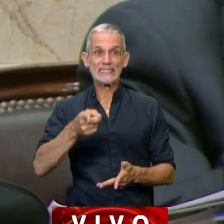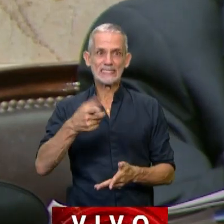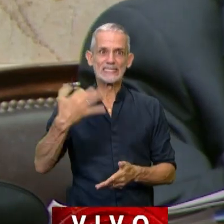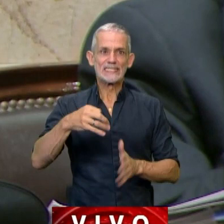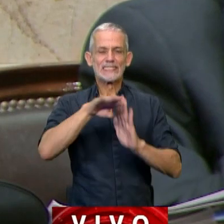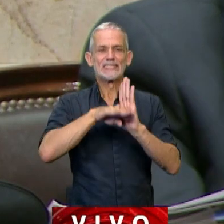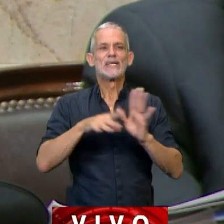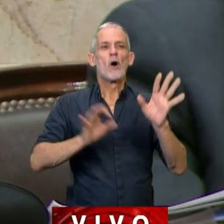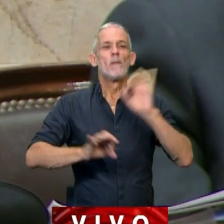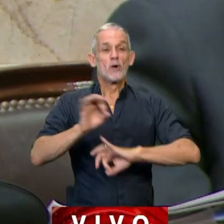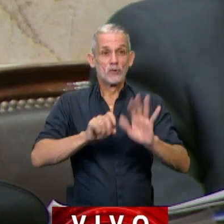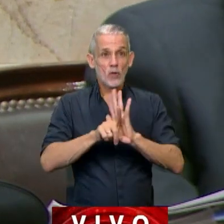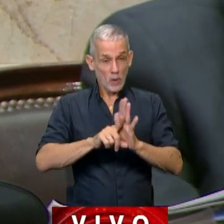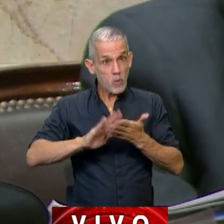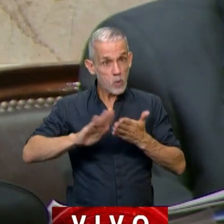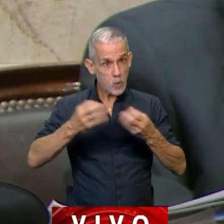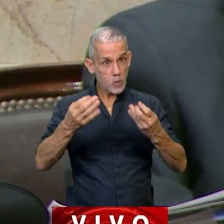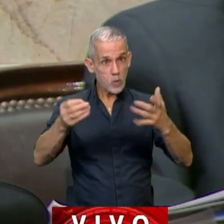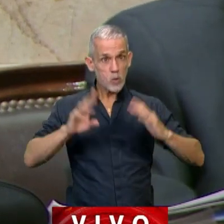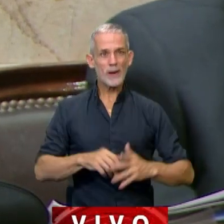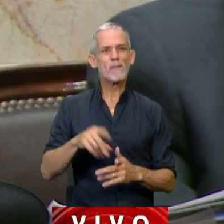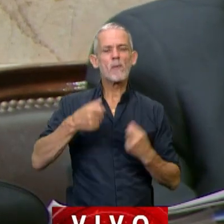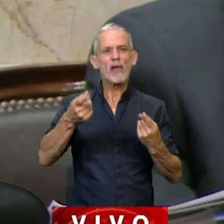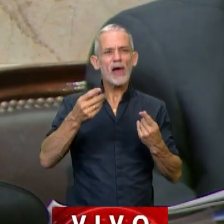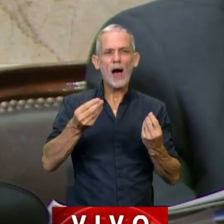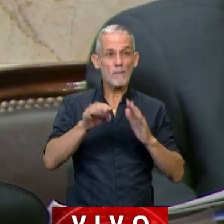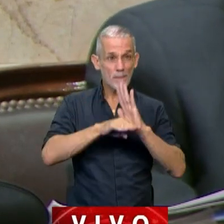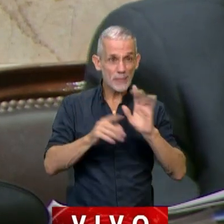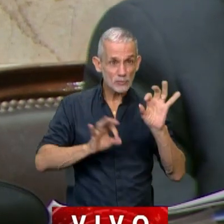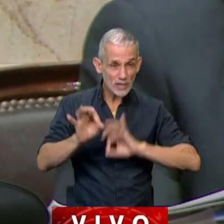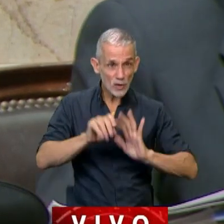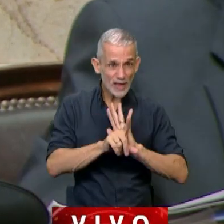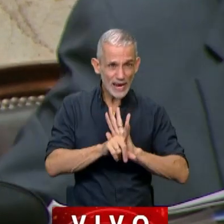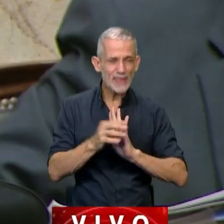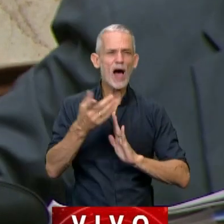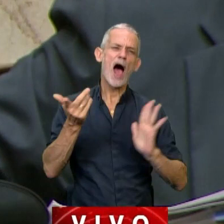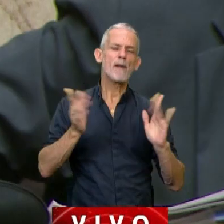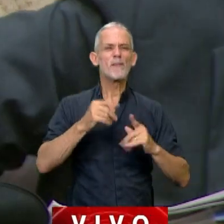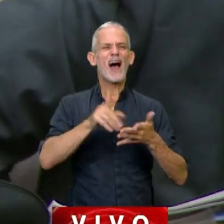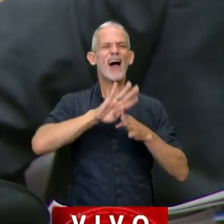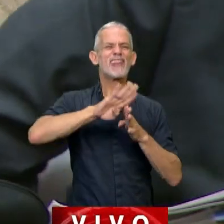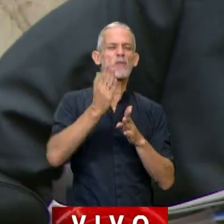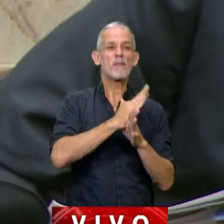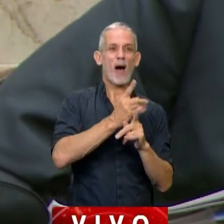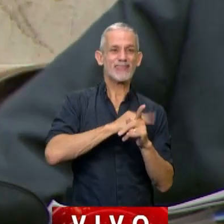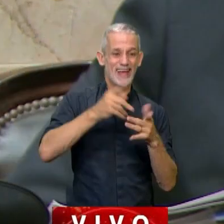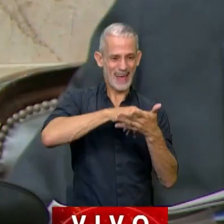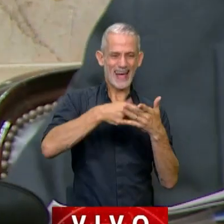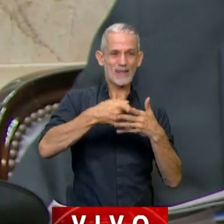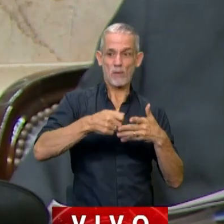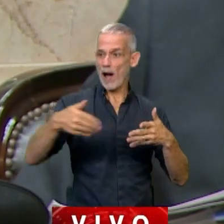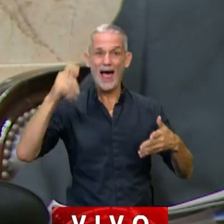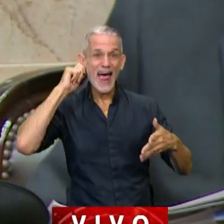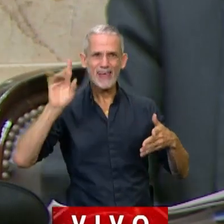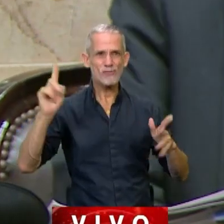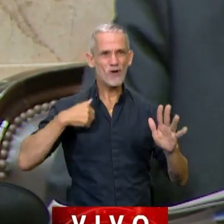un proyecto innovador Porque además lo que permite ese proyecto es Cancelar deuda anticipadamente antes de llegar